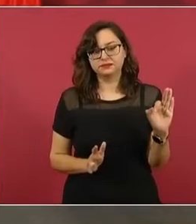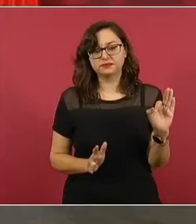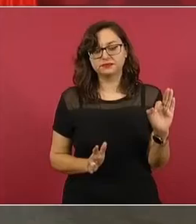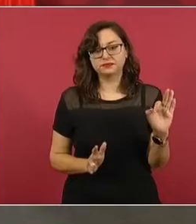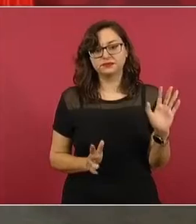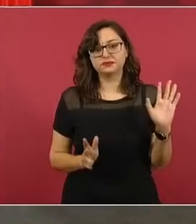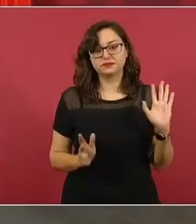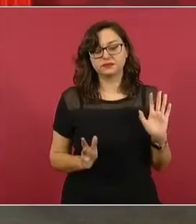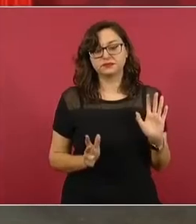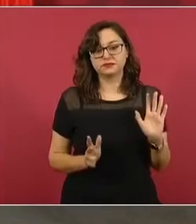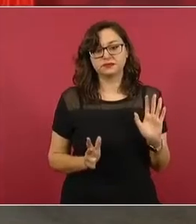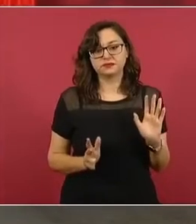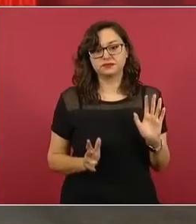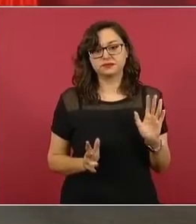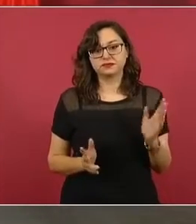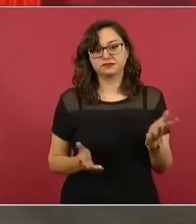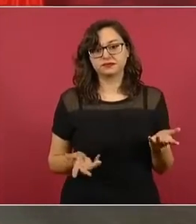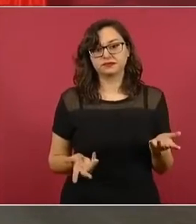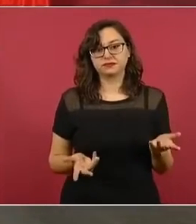a dejar